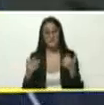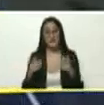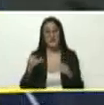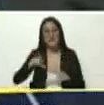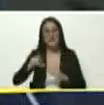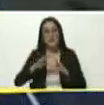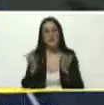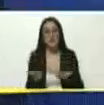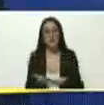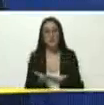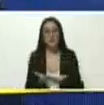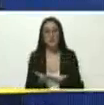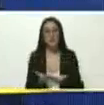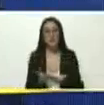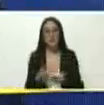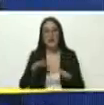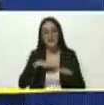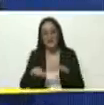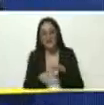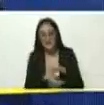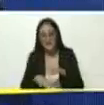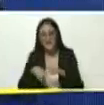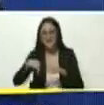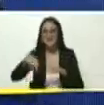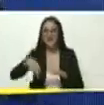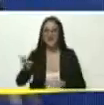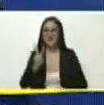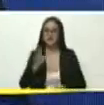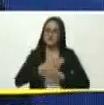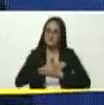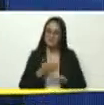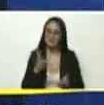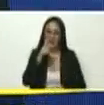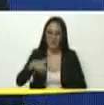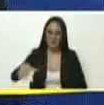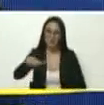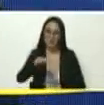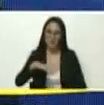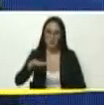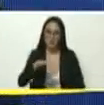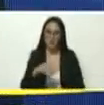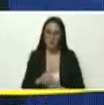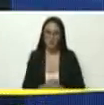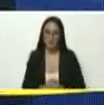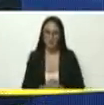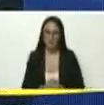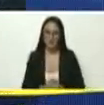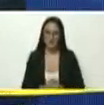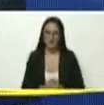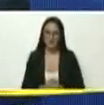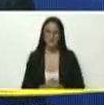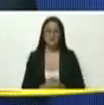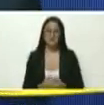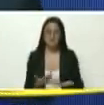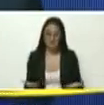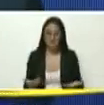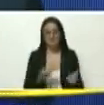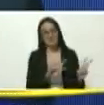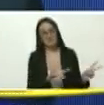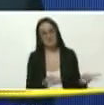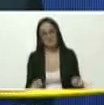mundo están en suelos de esta patria y están a la orden de los pueblos que lo demanden. Así que,